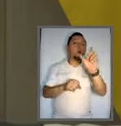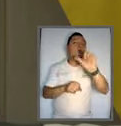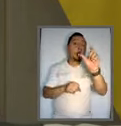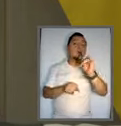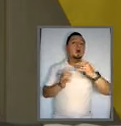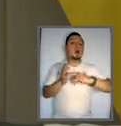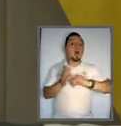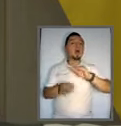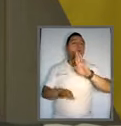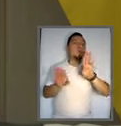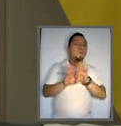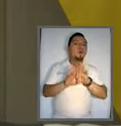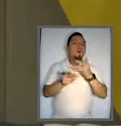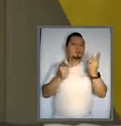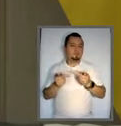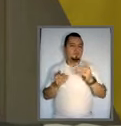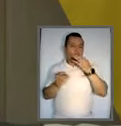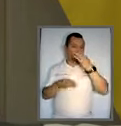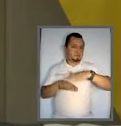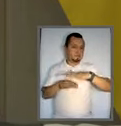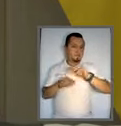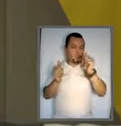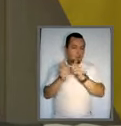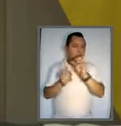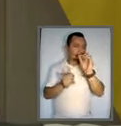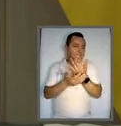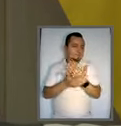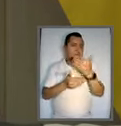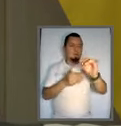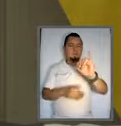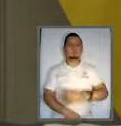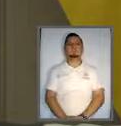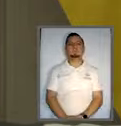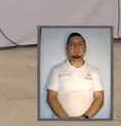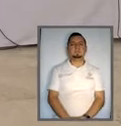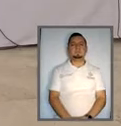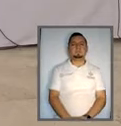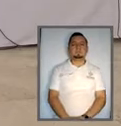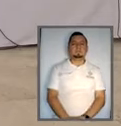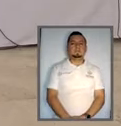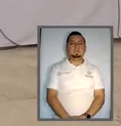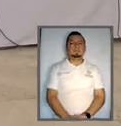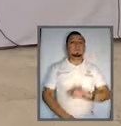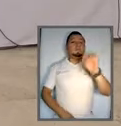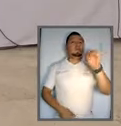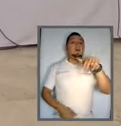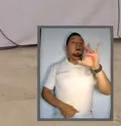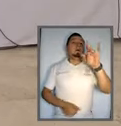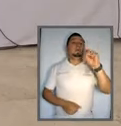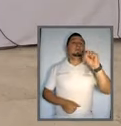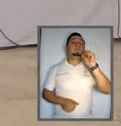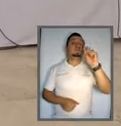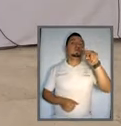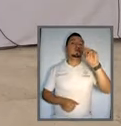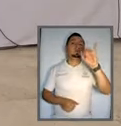y cómo pueden empezar a abrir. Pero eso les pido que nos aguanten para el jueves. Juan Carlos Huerta, de Noticelia,